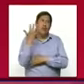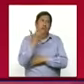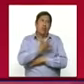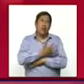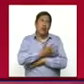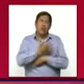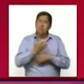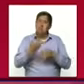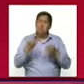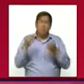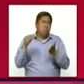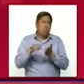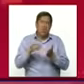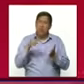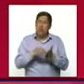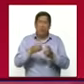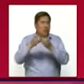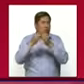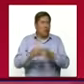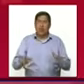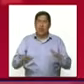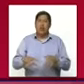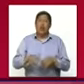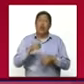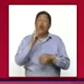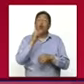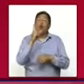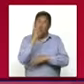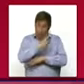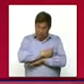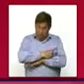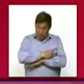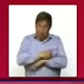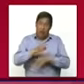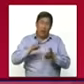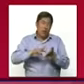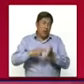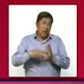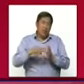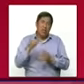pérdidas millonarias. Cada día perdemos más de 10 millones de bolivianos que tenemos.